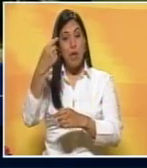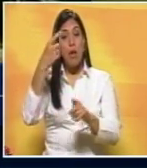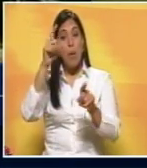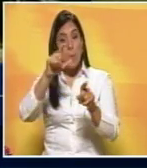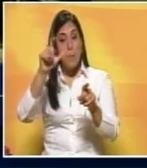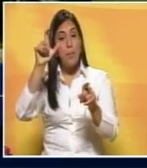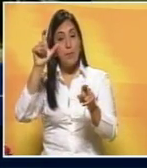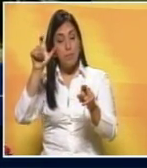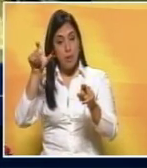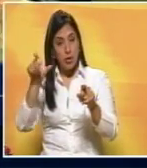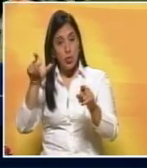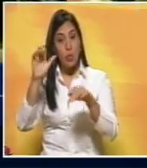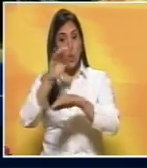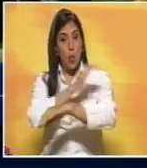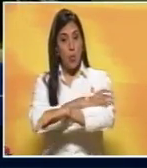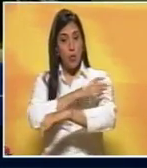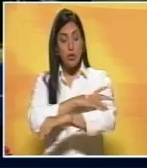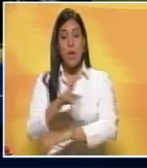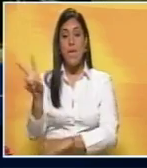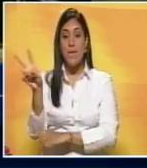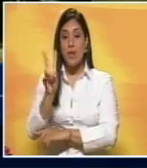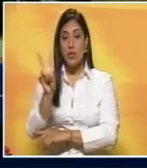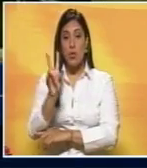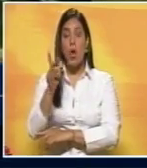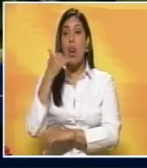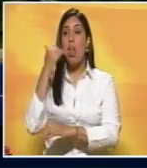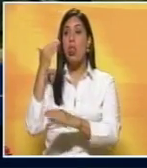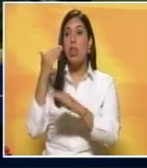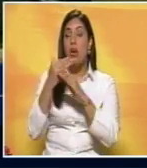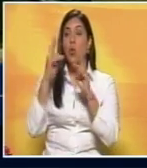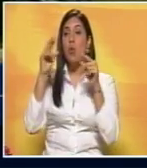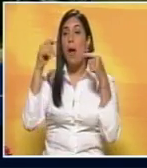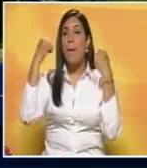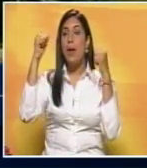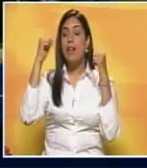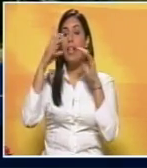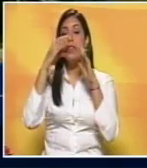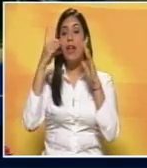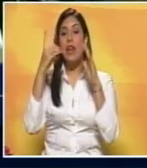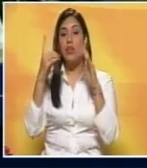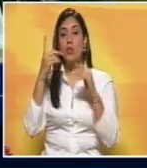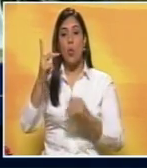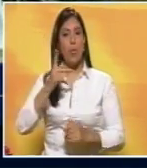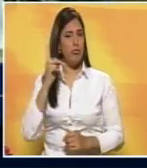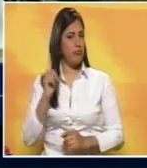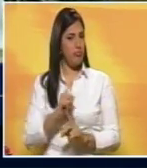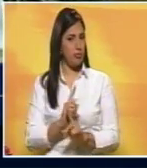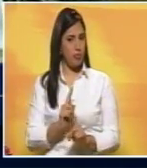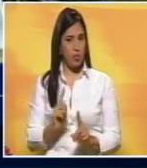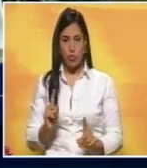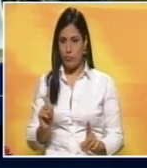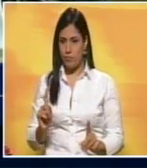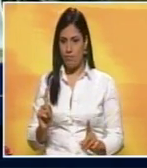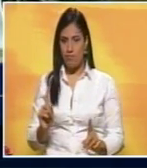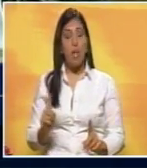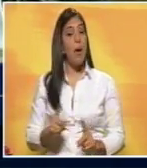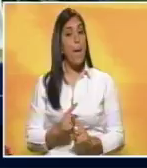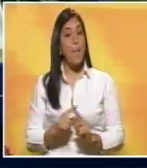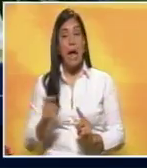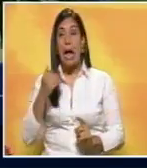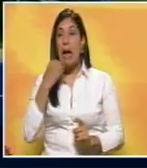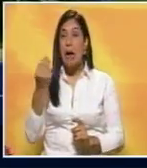ningún factor de la oposición venezolana se le ha impedido el ejercicio de un derecho político, incluso